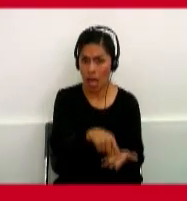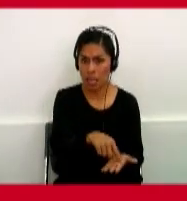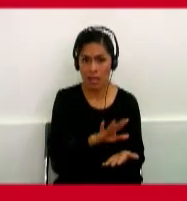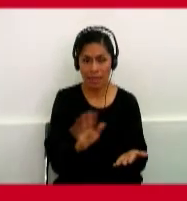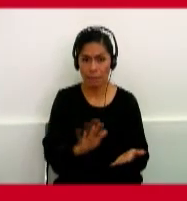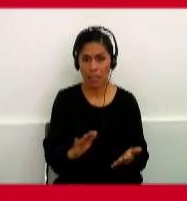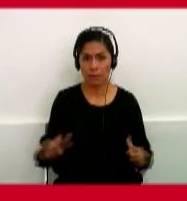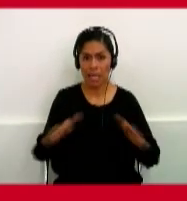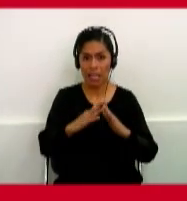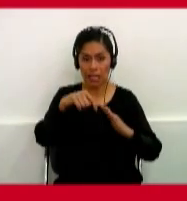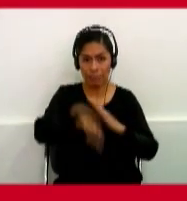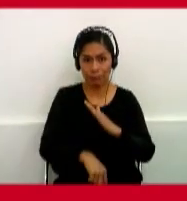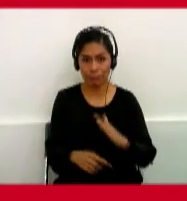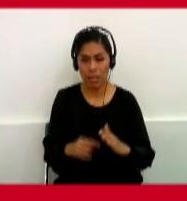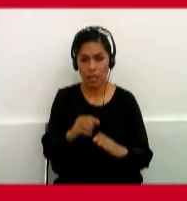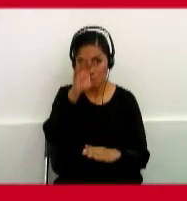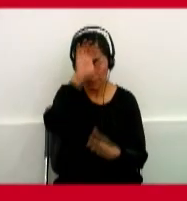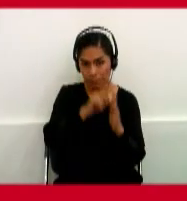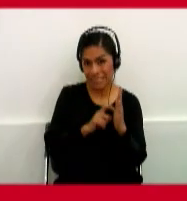tener